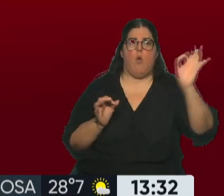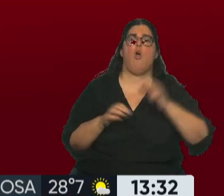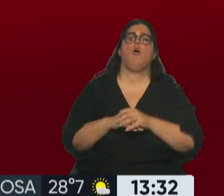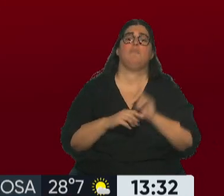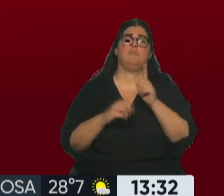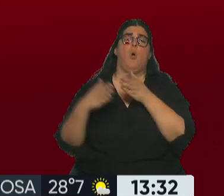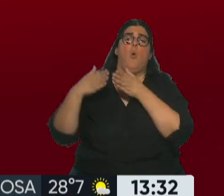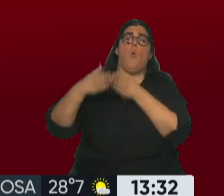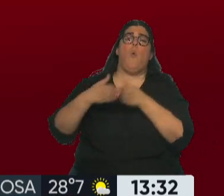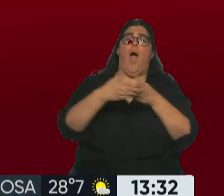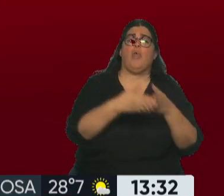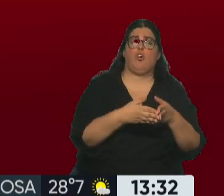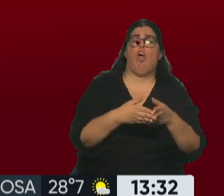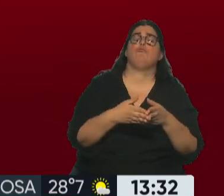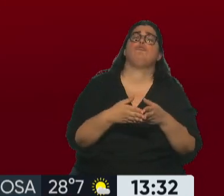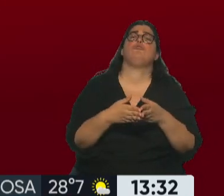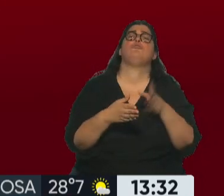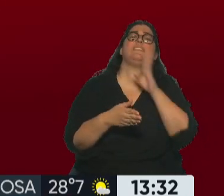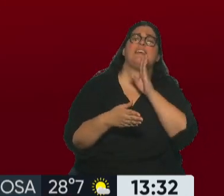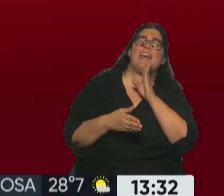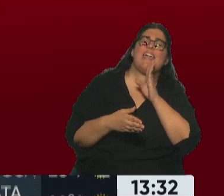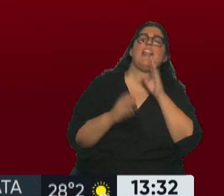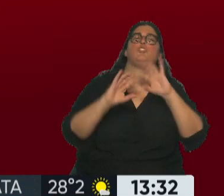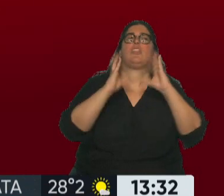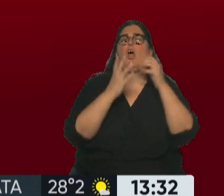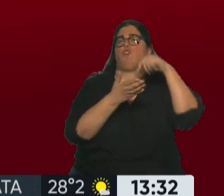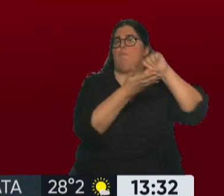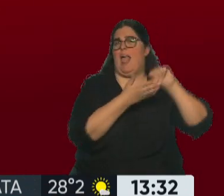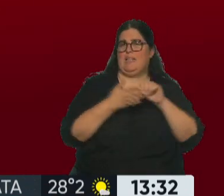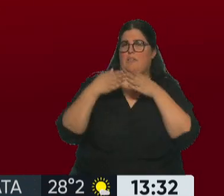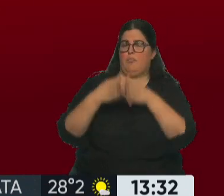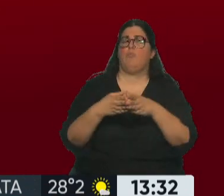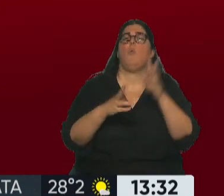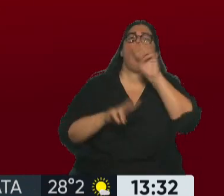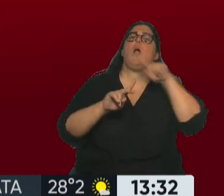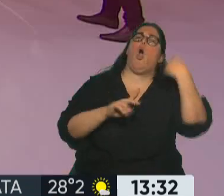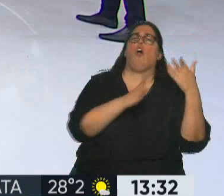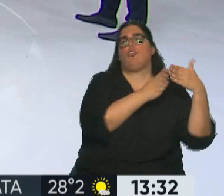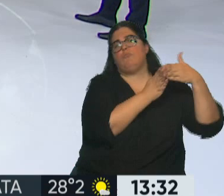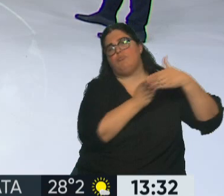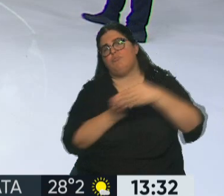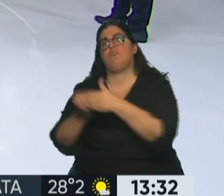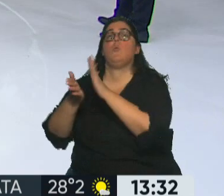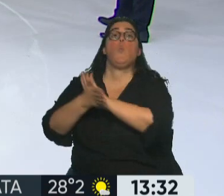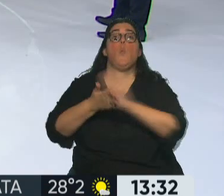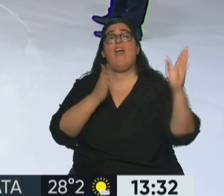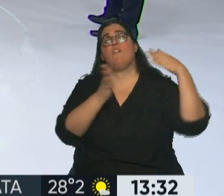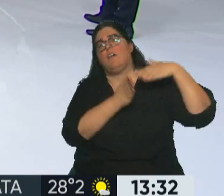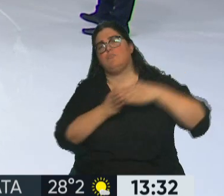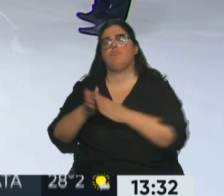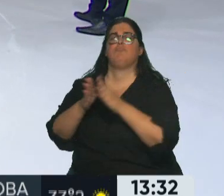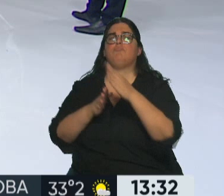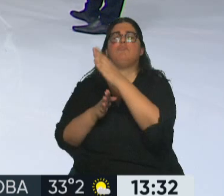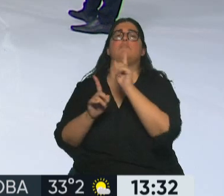barcos este tanto israelíes como internacionales Bueno una ruta alternativa Esta es la nueva ruta Aquí está alrededor del